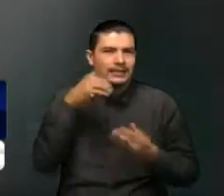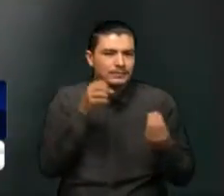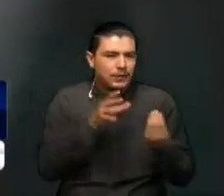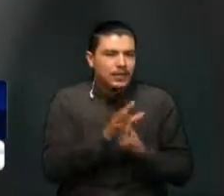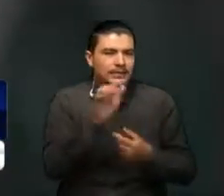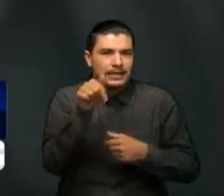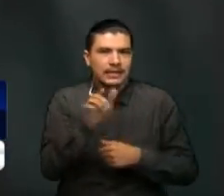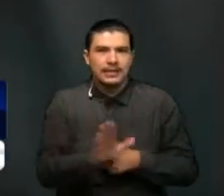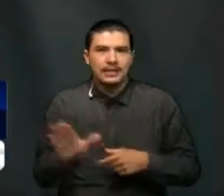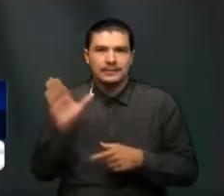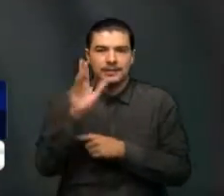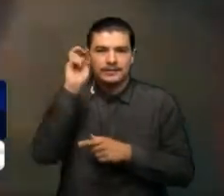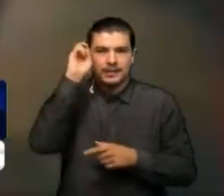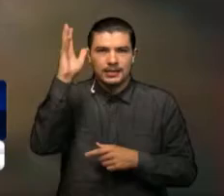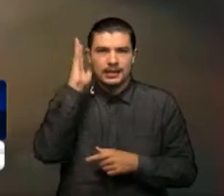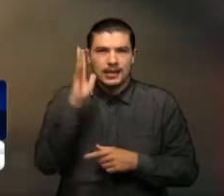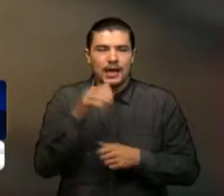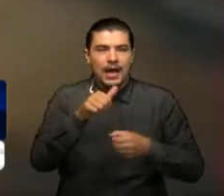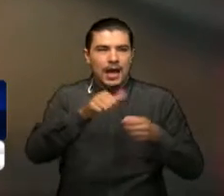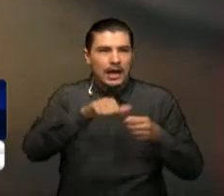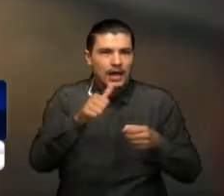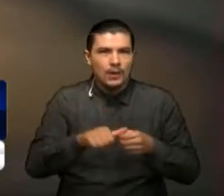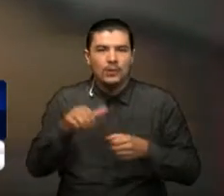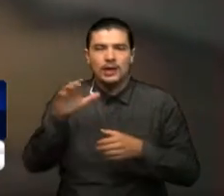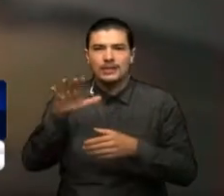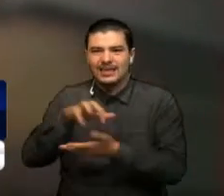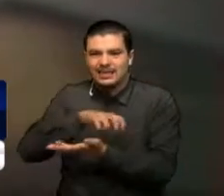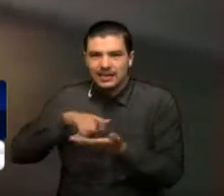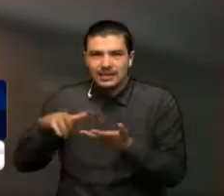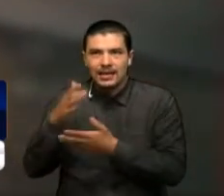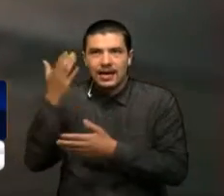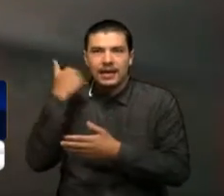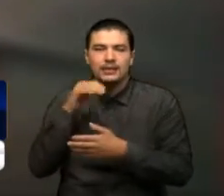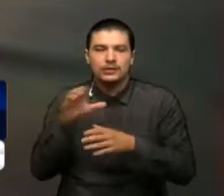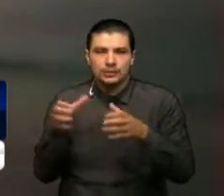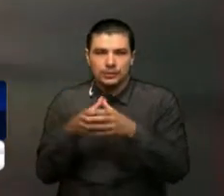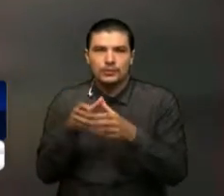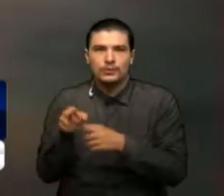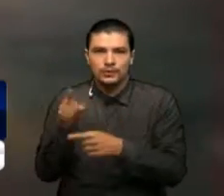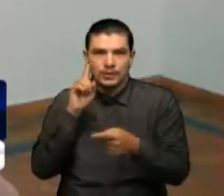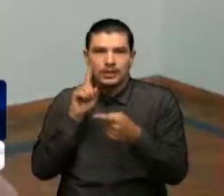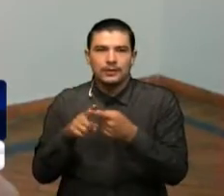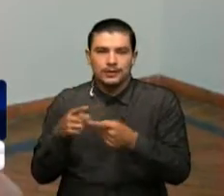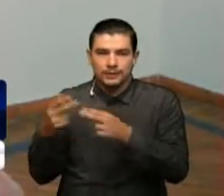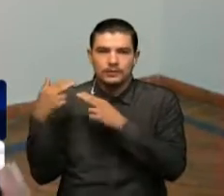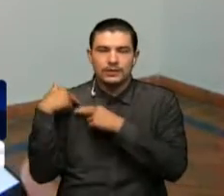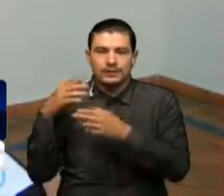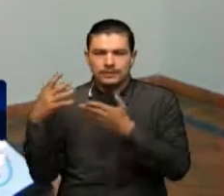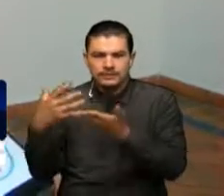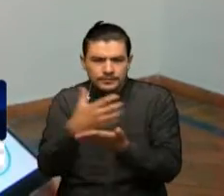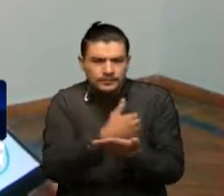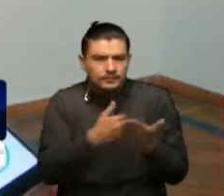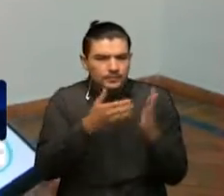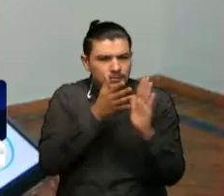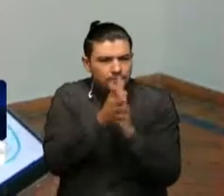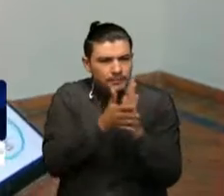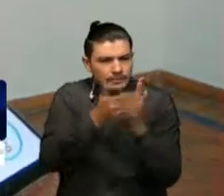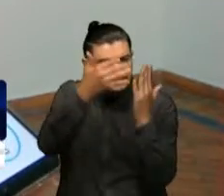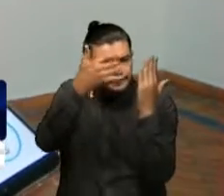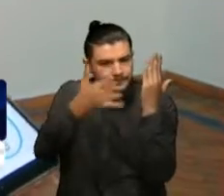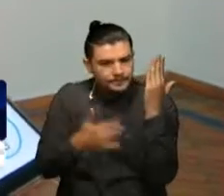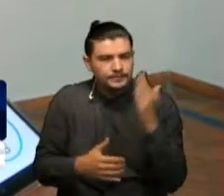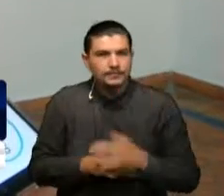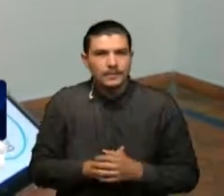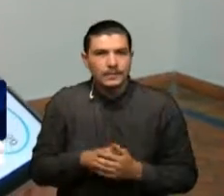Santander, norte de Santander y Arauca es uno de los objetivos de esta Comisión de la Verdad. Viene a convocar, no solo a escuchar, sino a convocar a